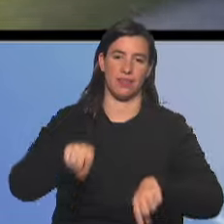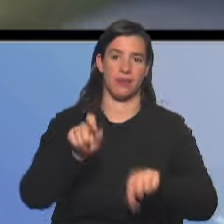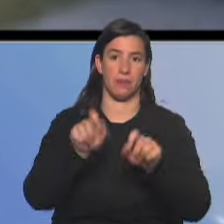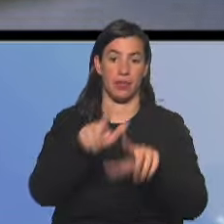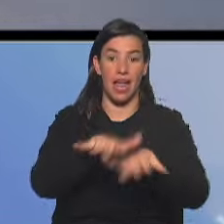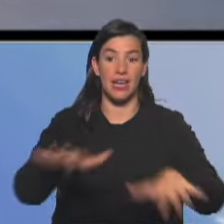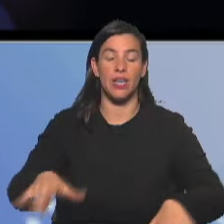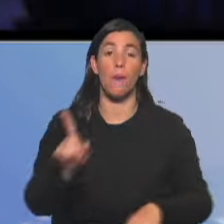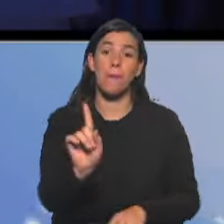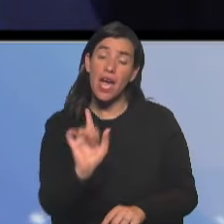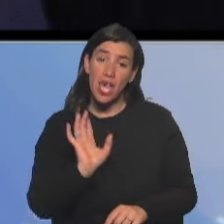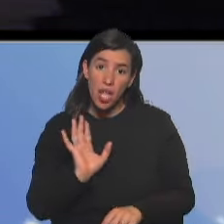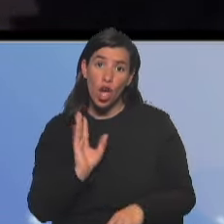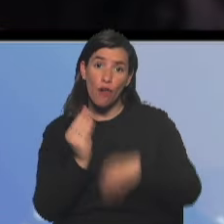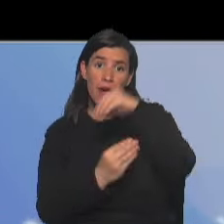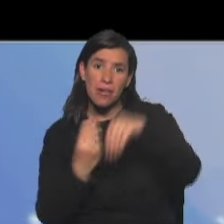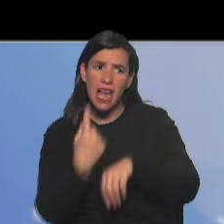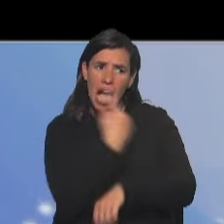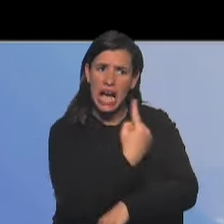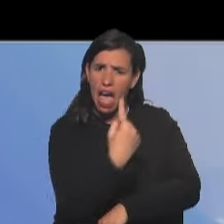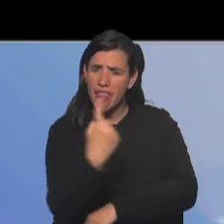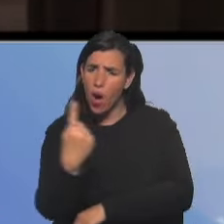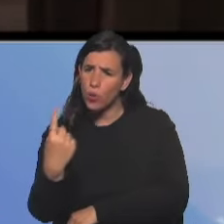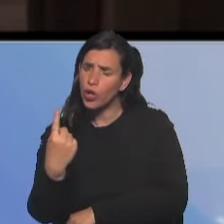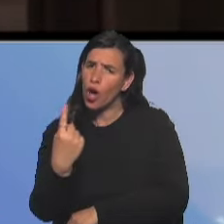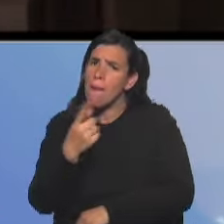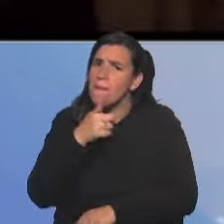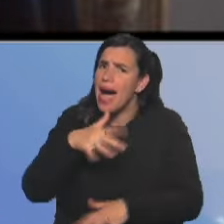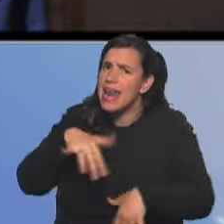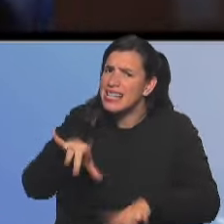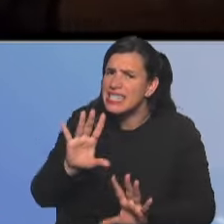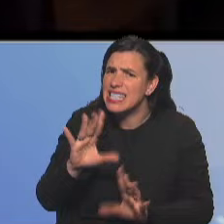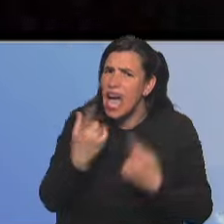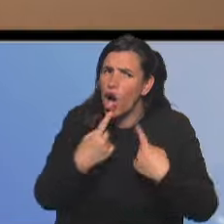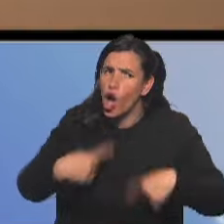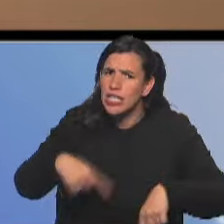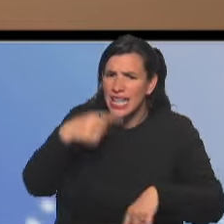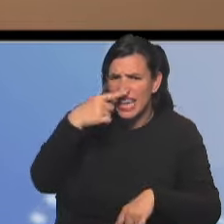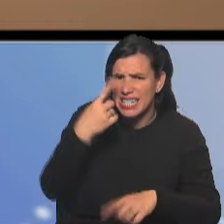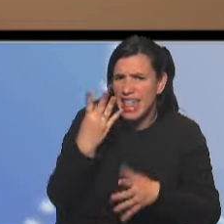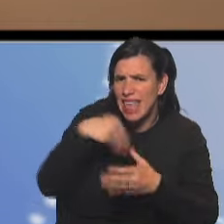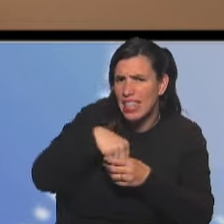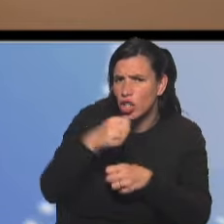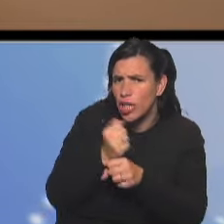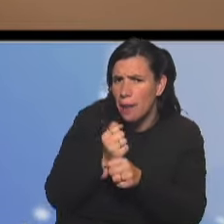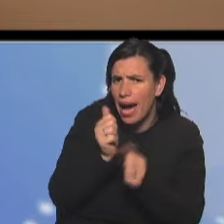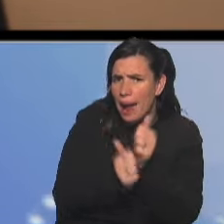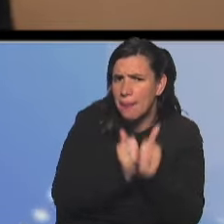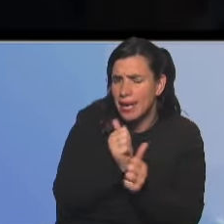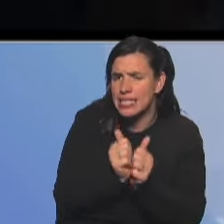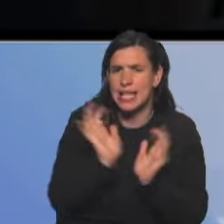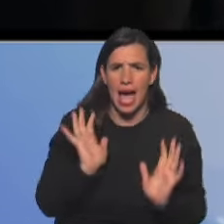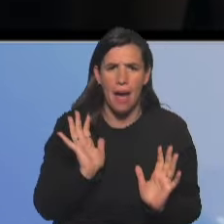miembros de la familia tienen algunas cosas interesantes para hacer dentro de esta empresa, porque parece que están